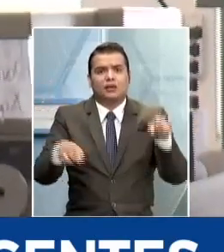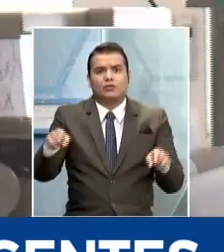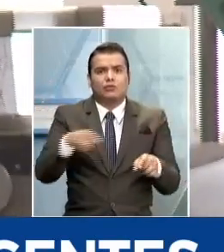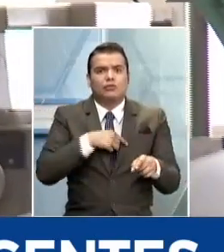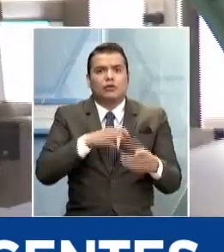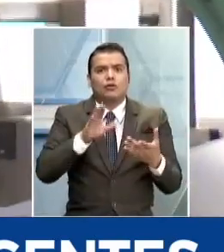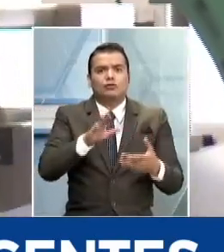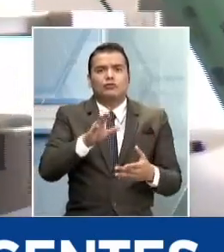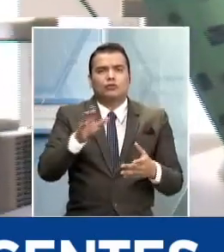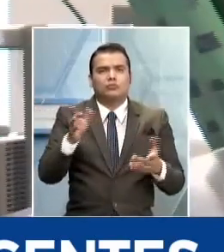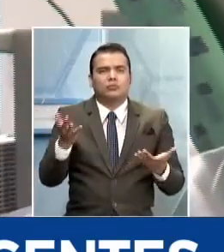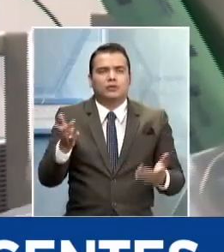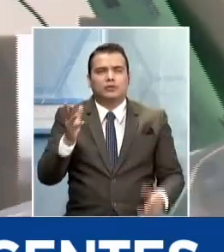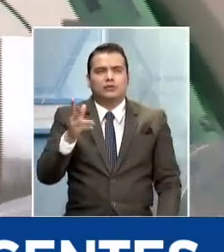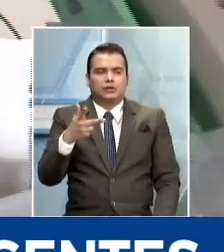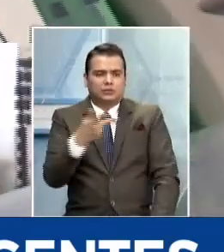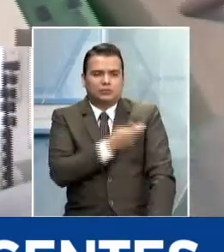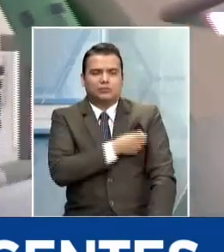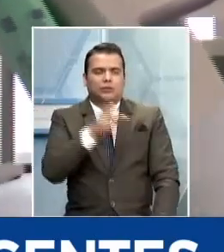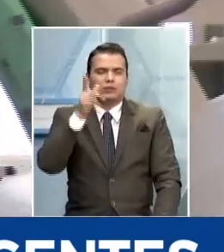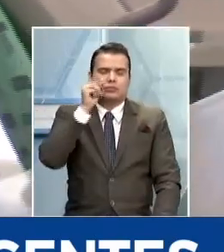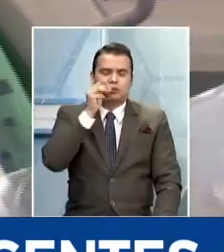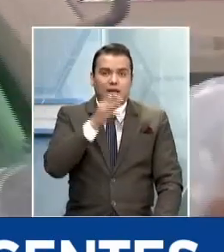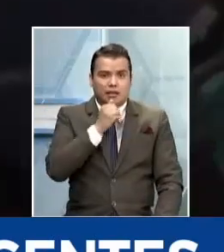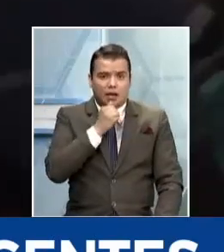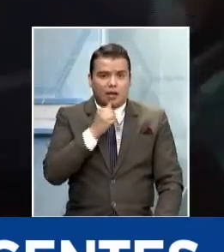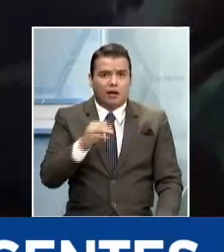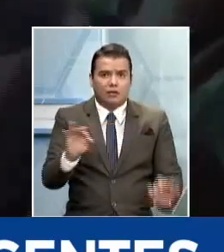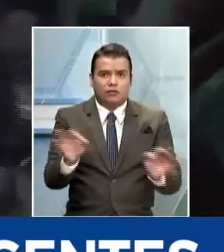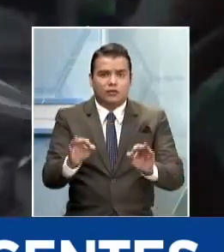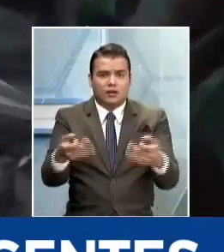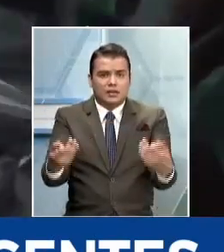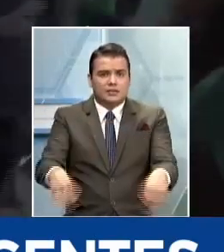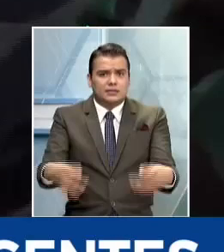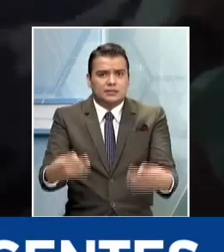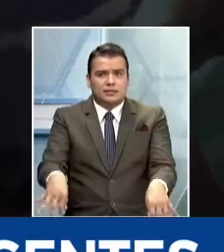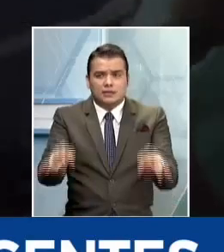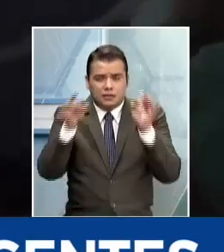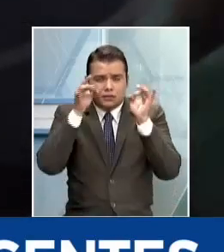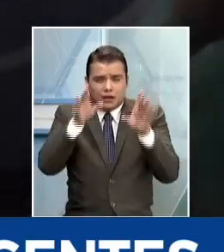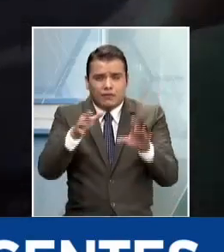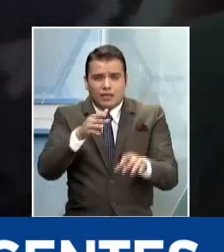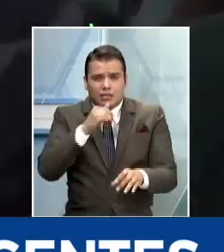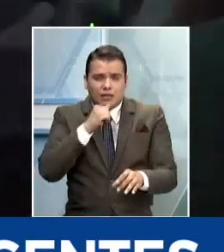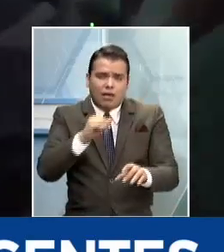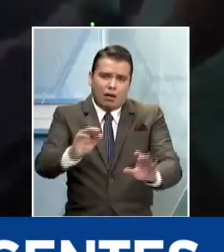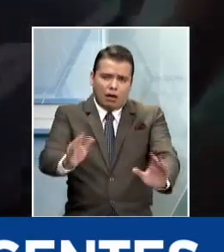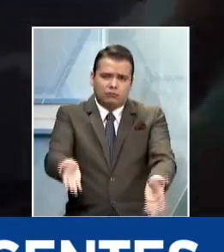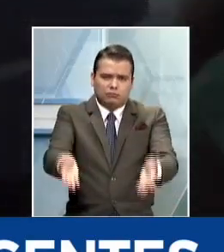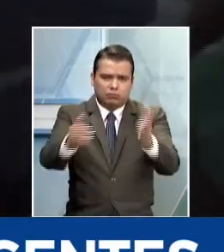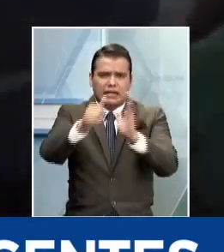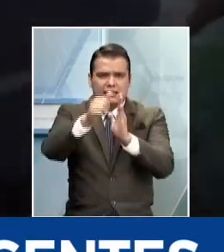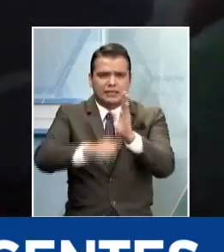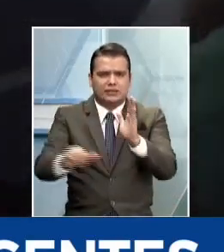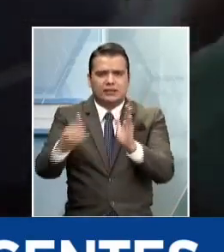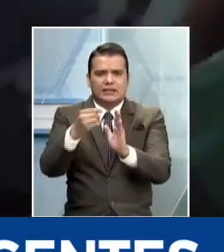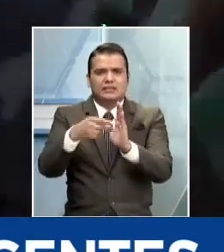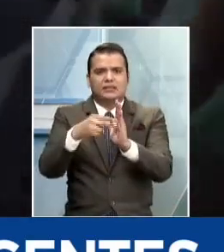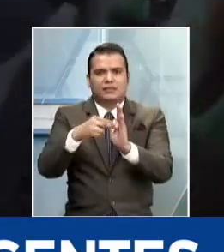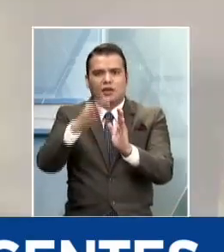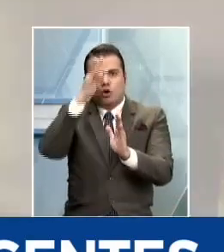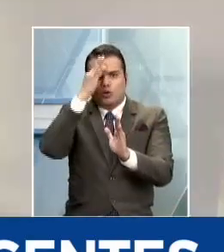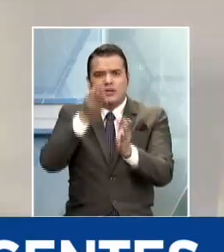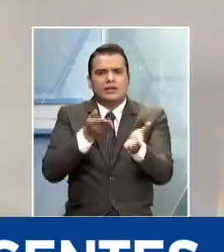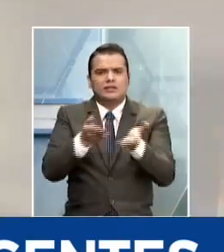necesitan sedación, que no necesitan anestesia grande, que no se van a complicar y que permitirán a las clínicas ir abriendo